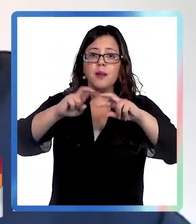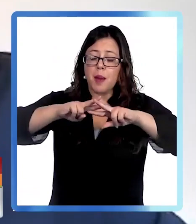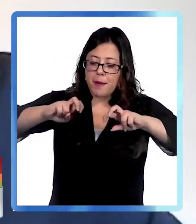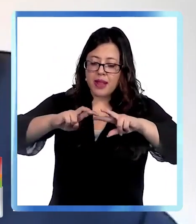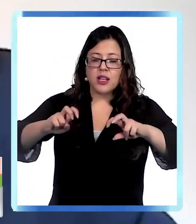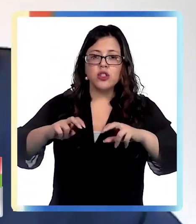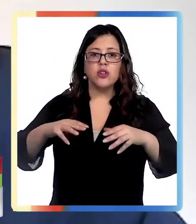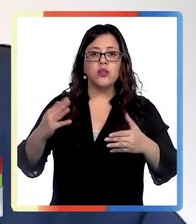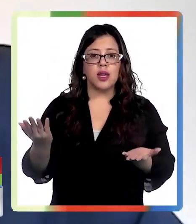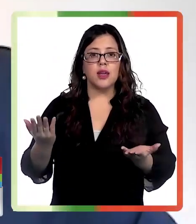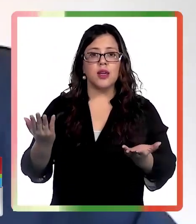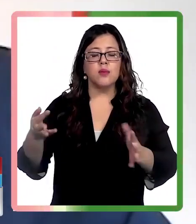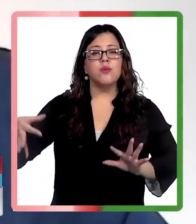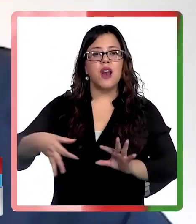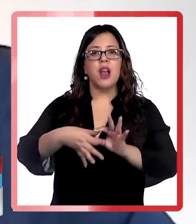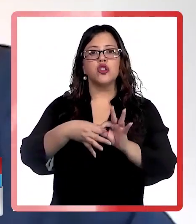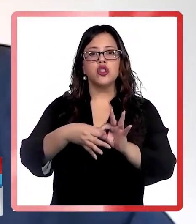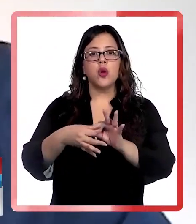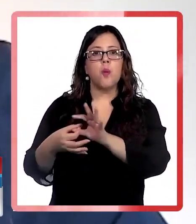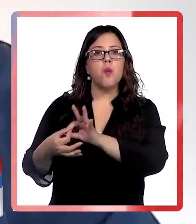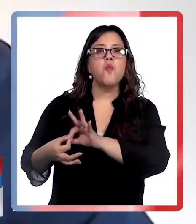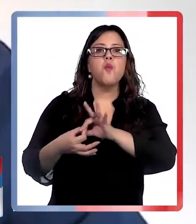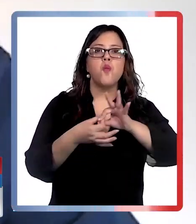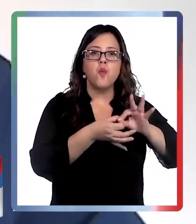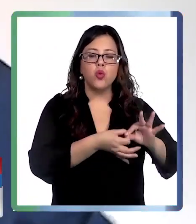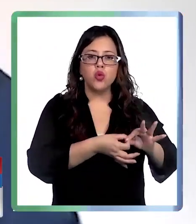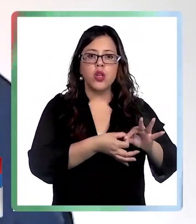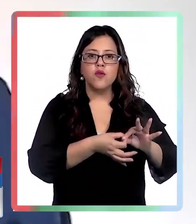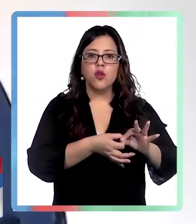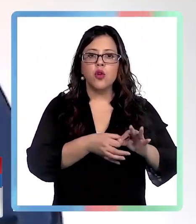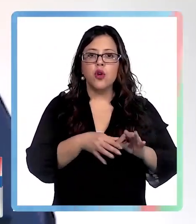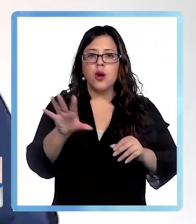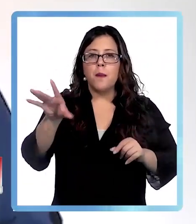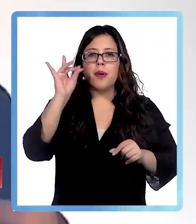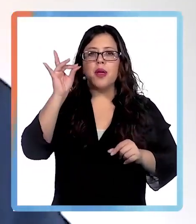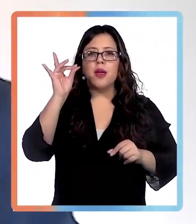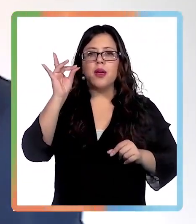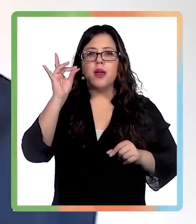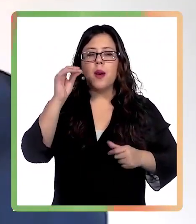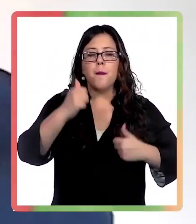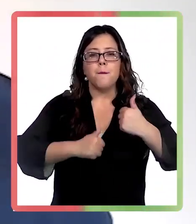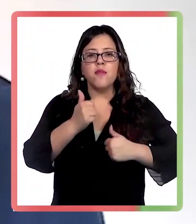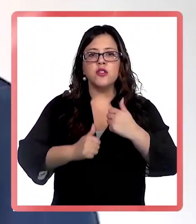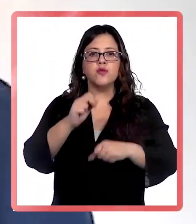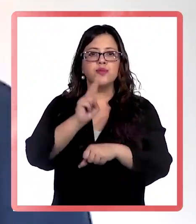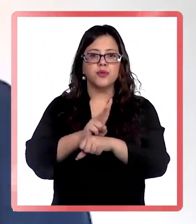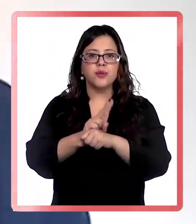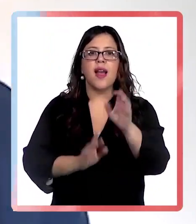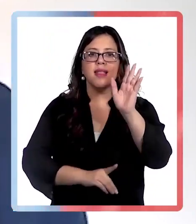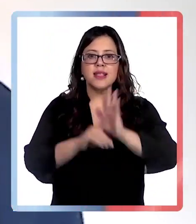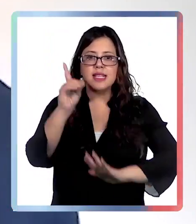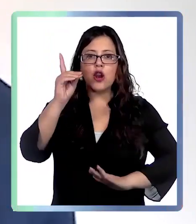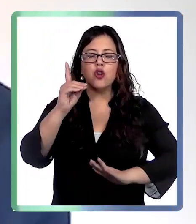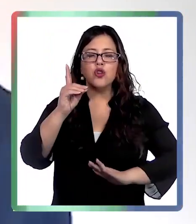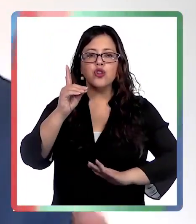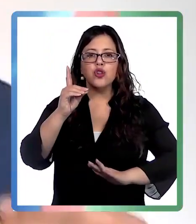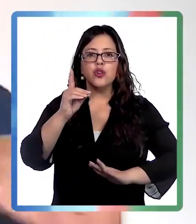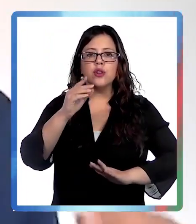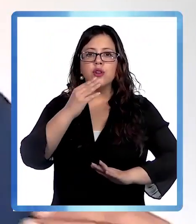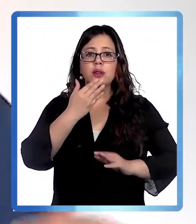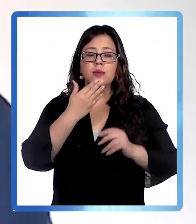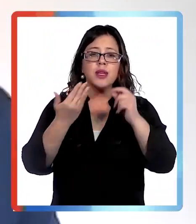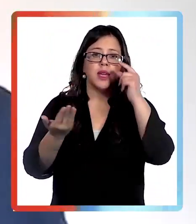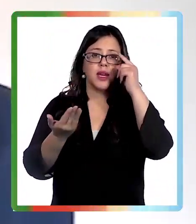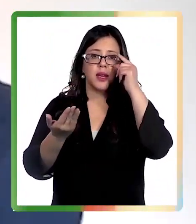de indagación que hubo tuvo que ver fundamentalmente con los motivos para elegir la profesión docente, el desarrollo profesional, el